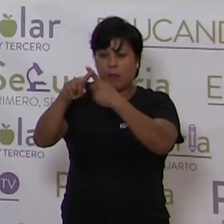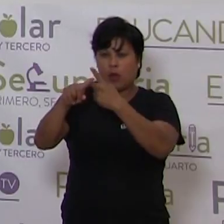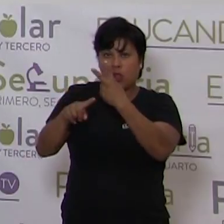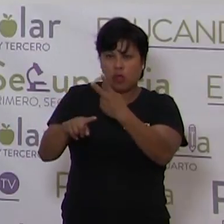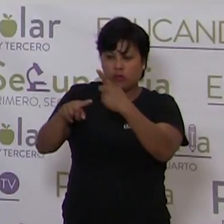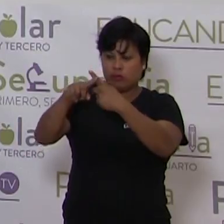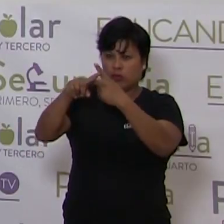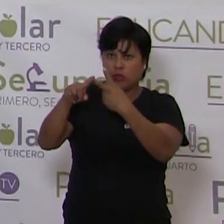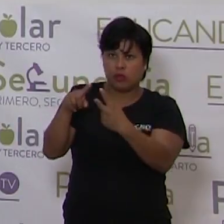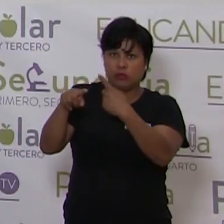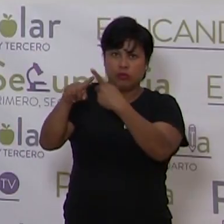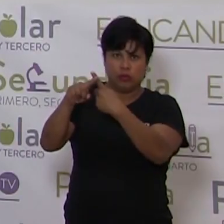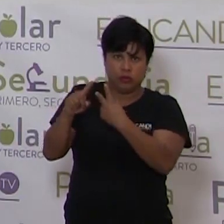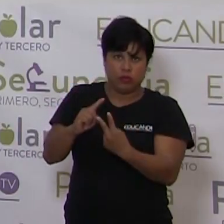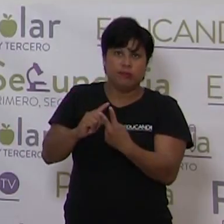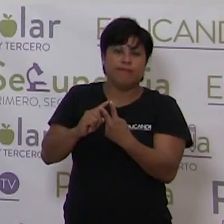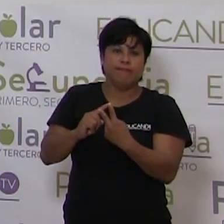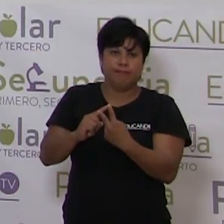2.